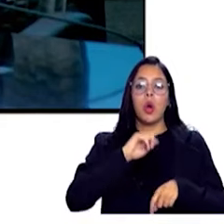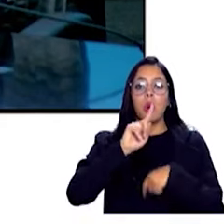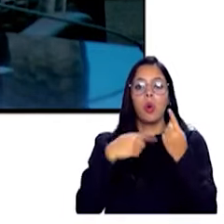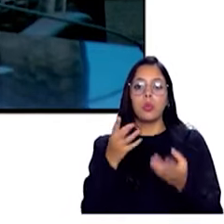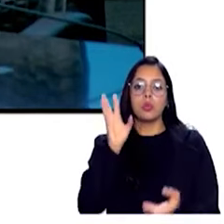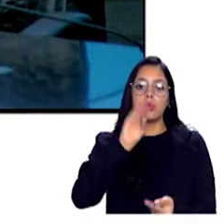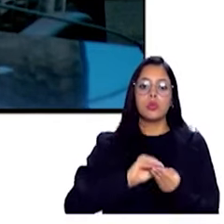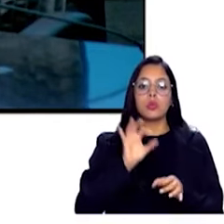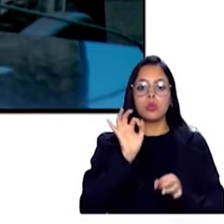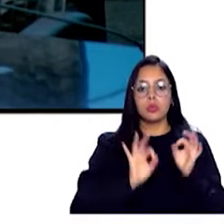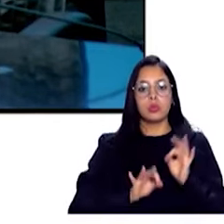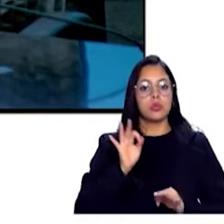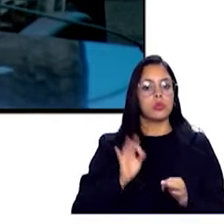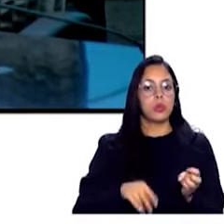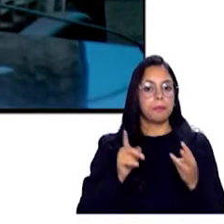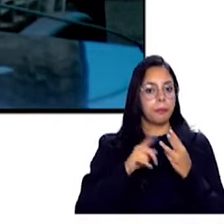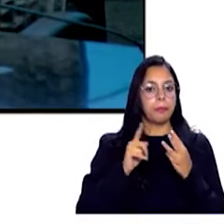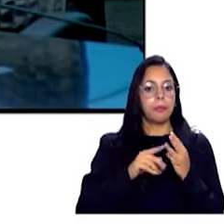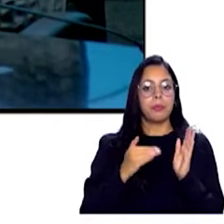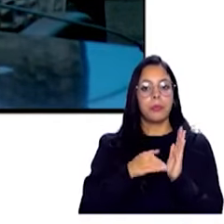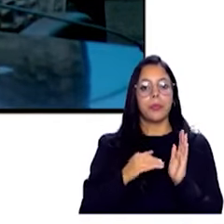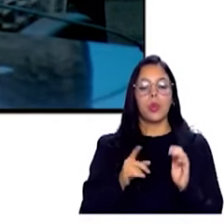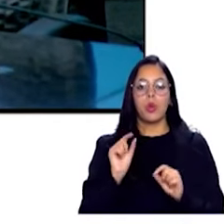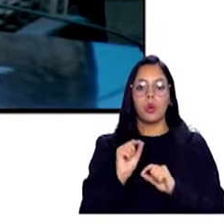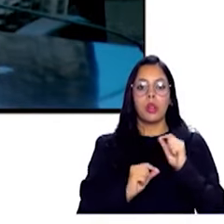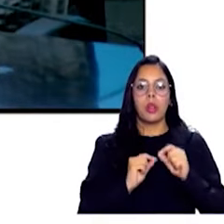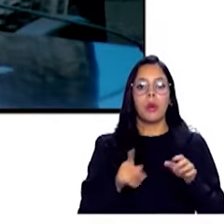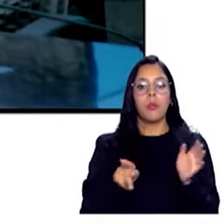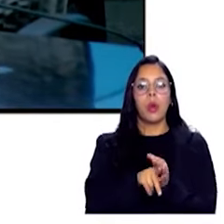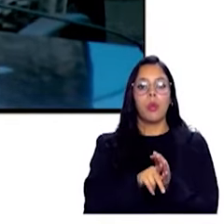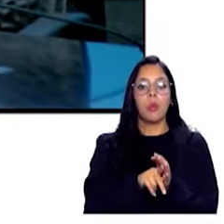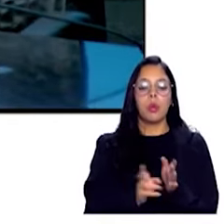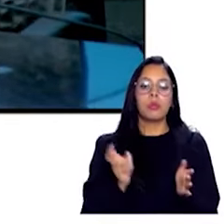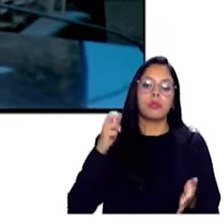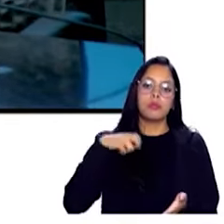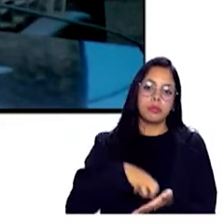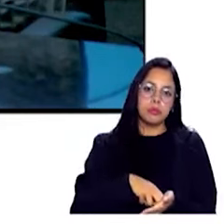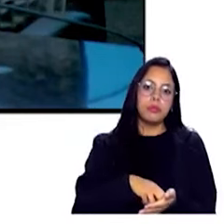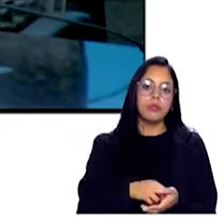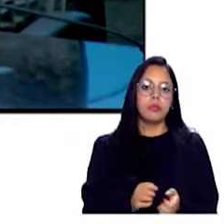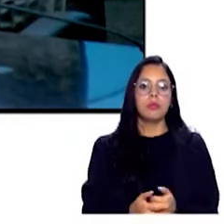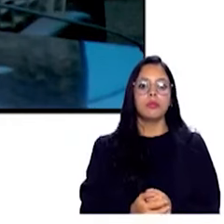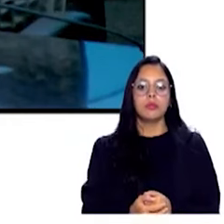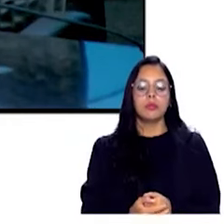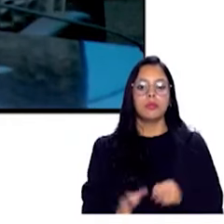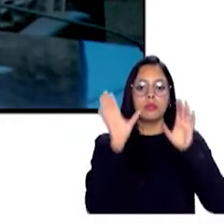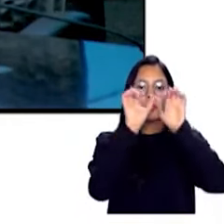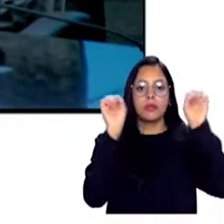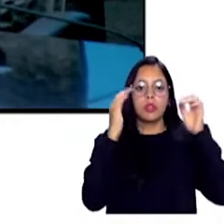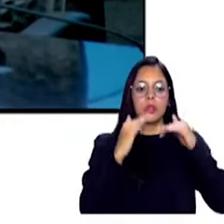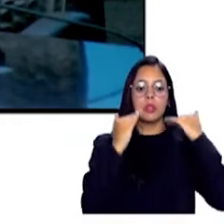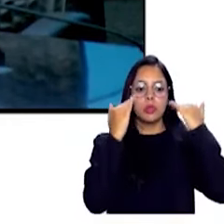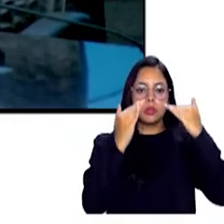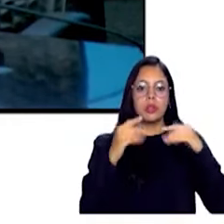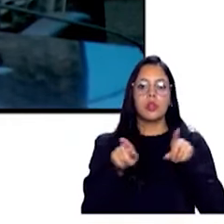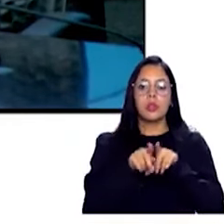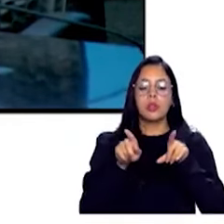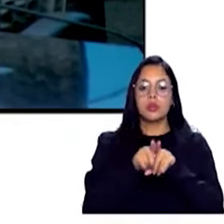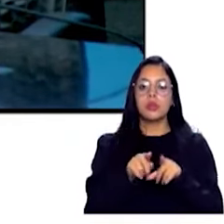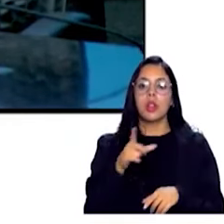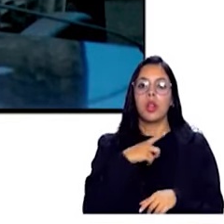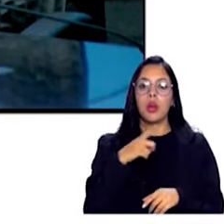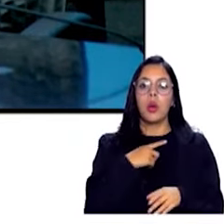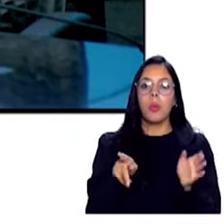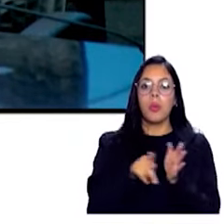de Del área Penal de la jurisic al tribunal Supremo le corresponde el enjuiciamiento de ministros de